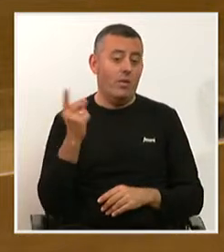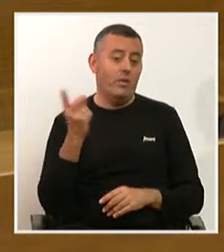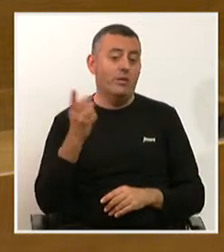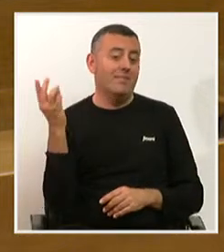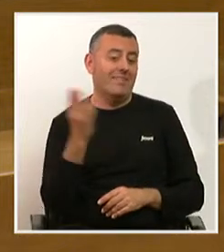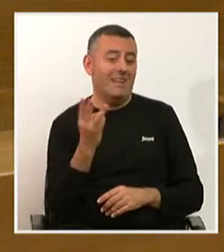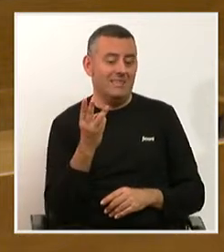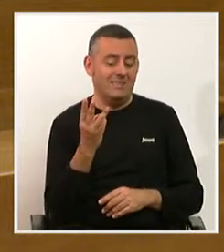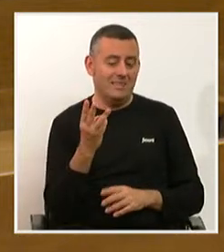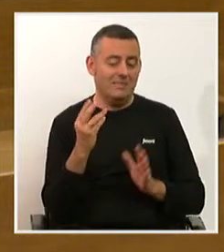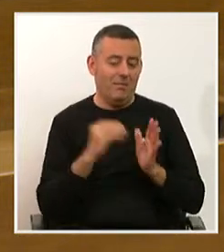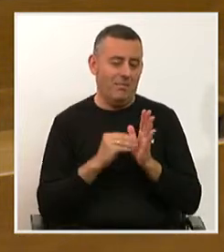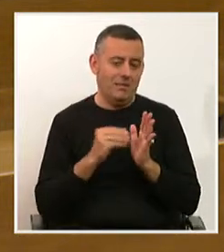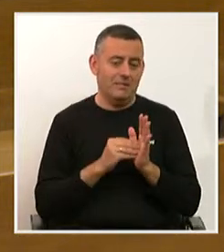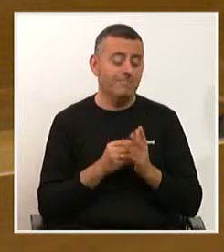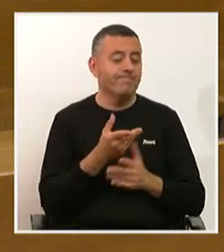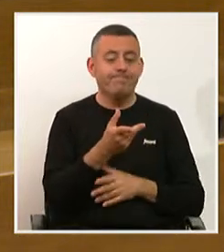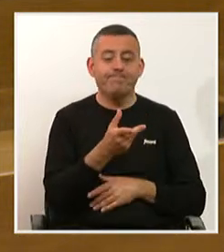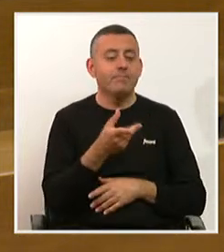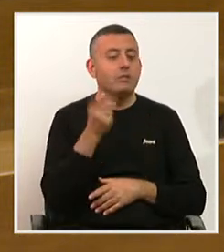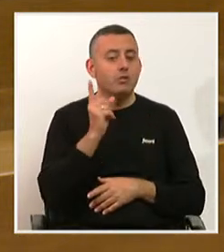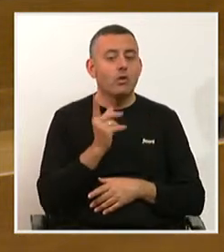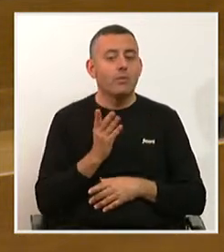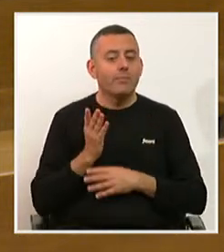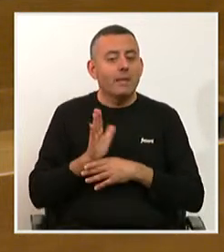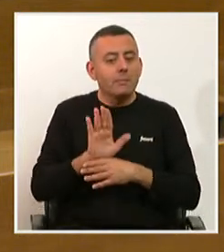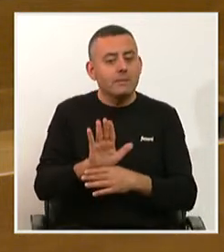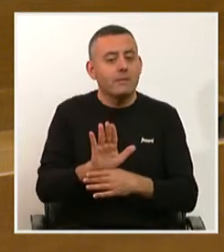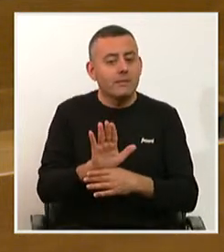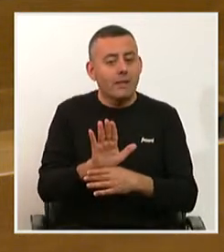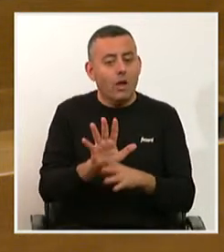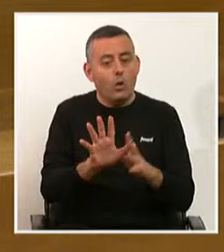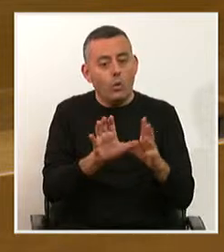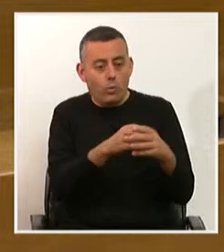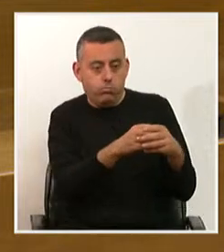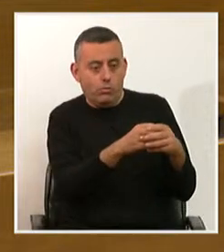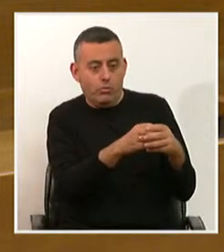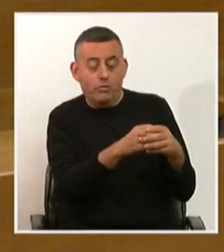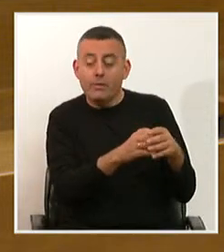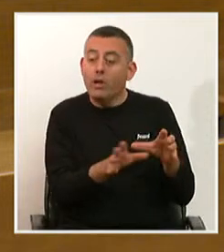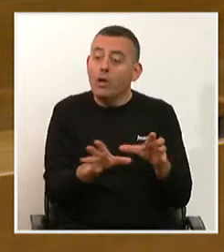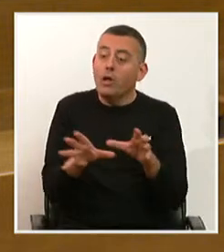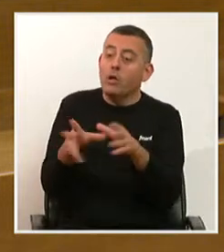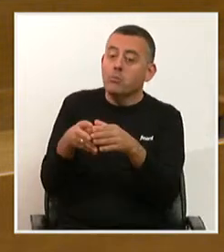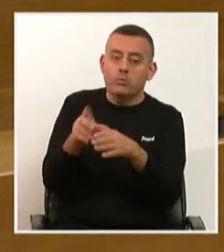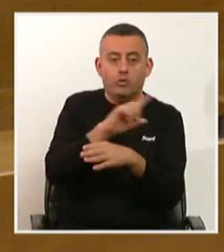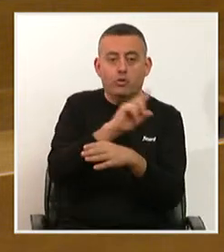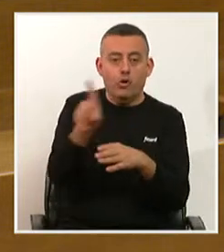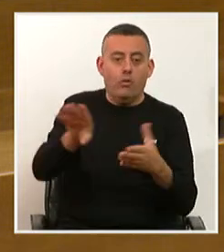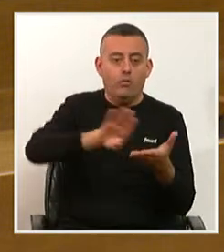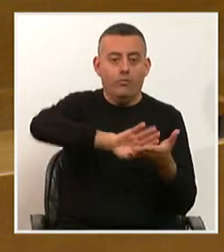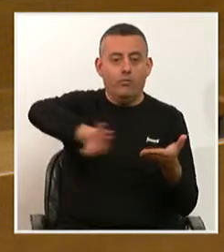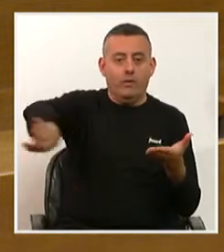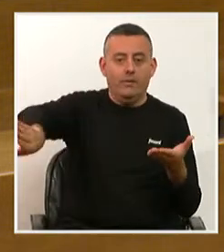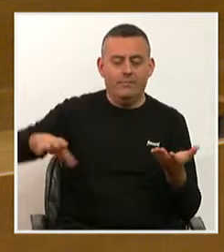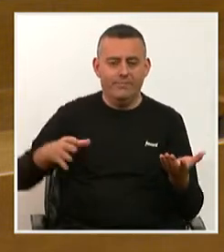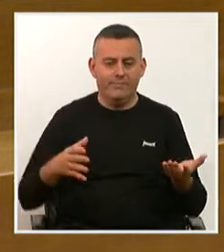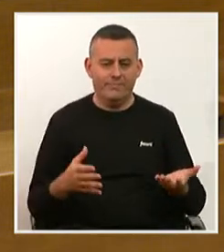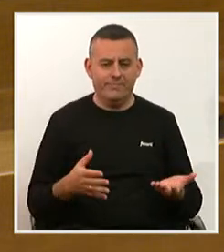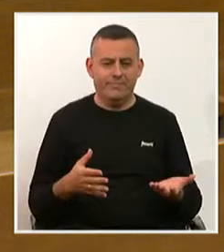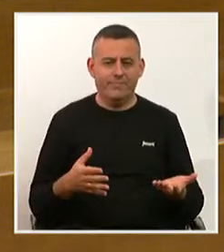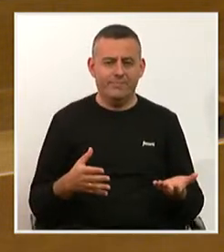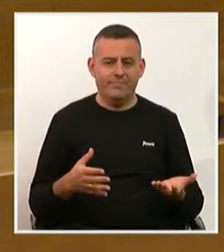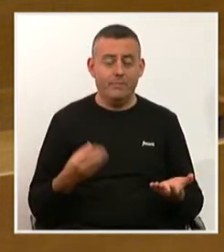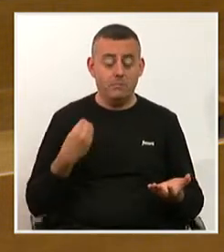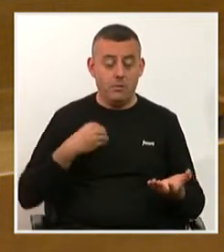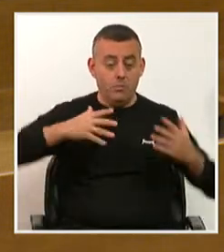saben representar a una ex indra la oportunidad de demostrar que